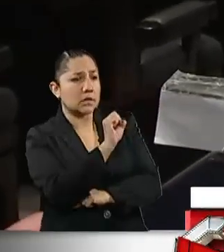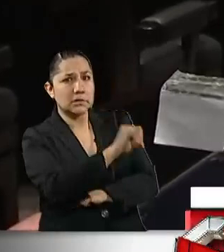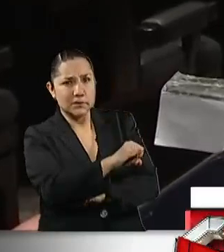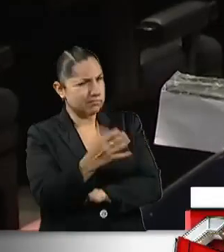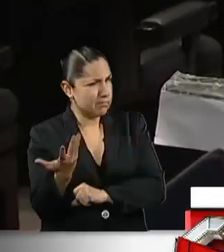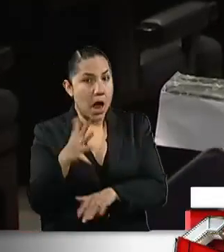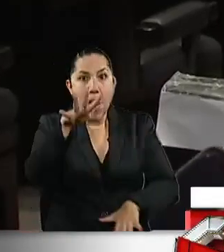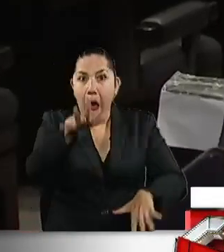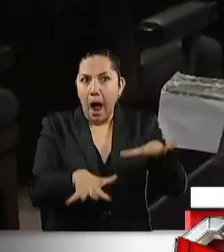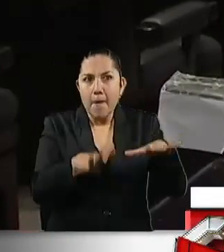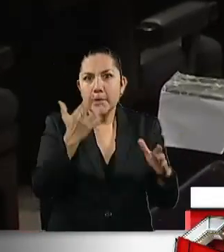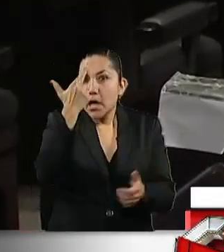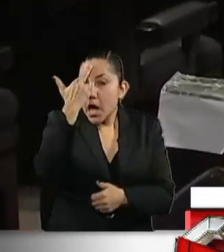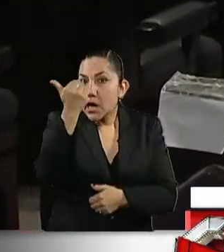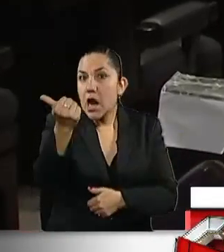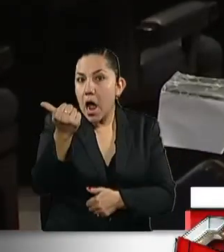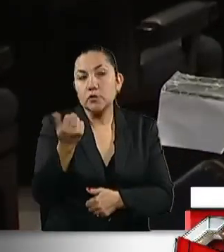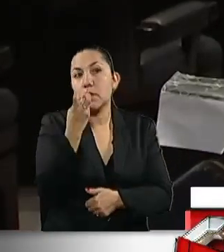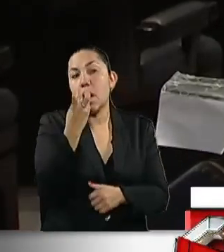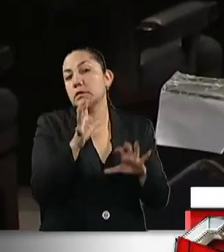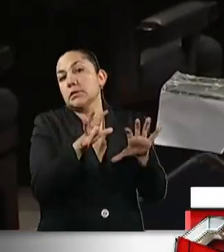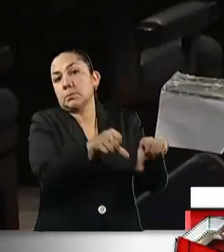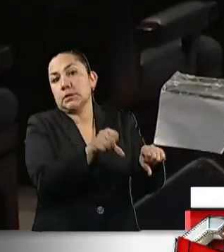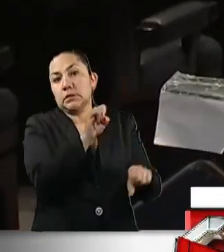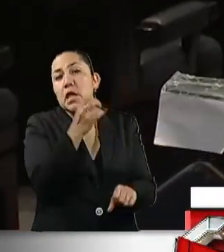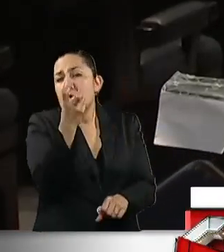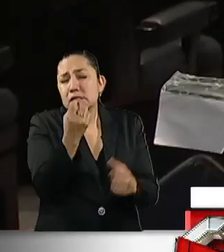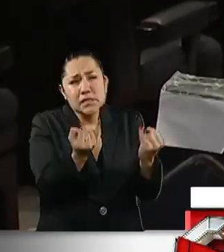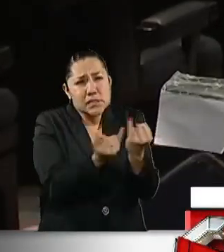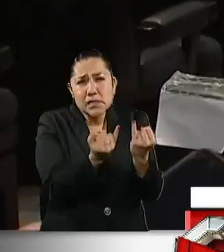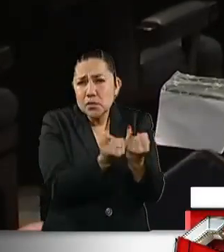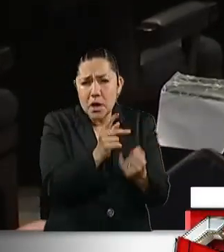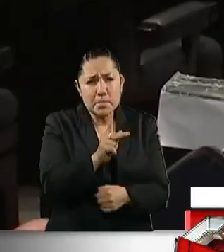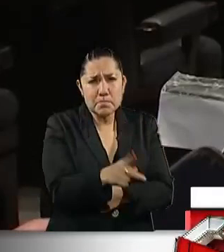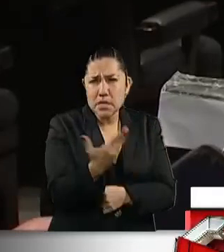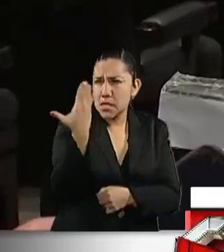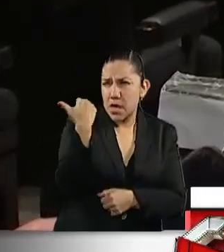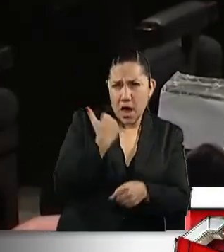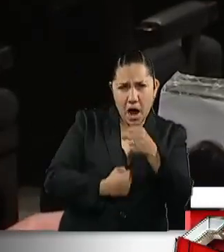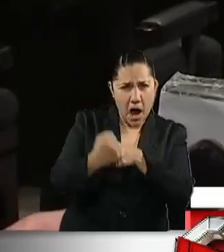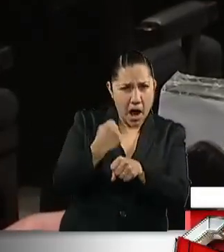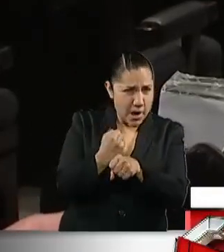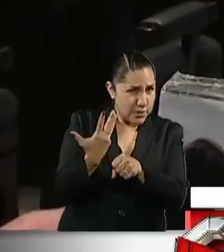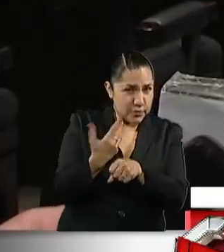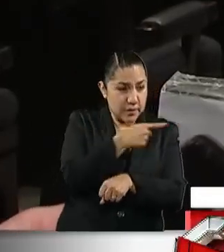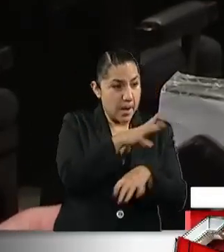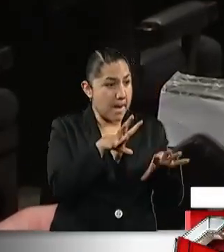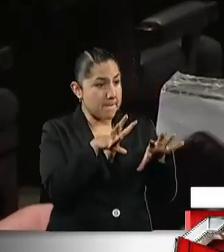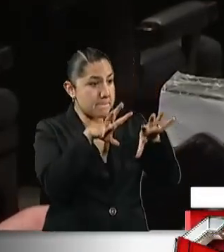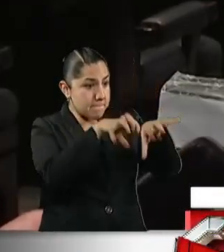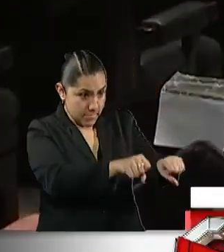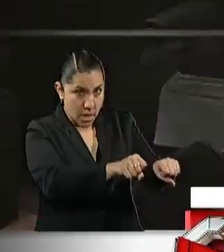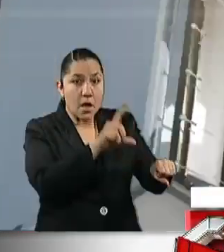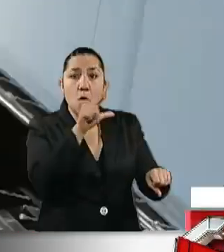alguna razón, como sucedió hace ya pues, algunos años, pues de repente se hace la detención, pues el propio presidente